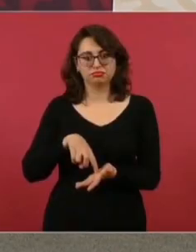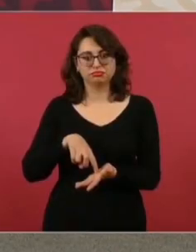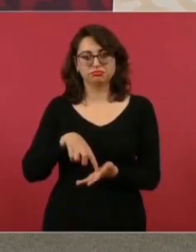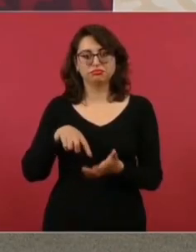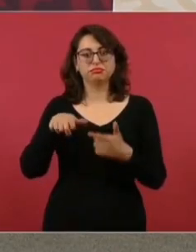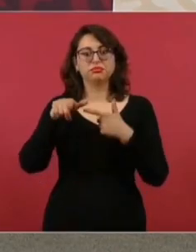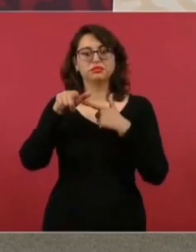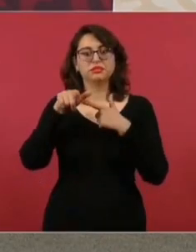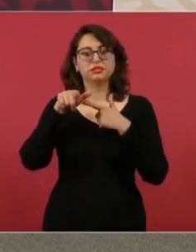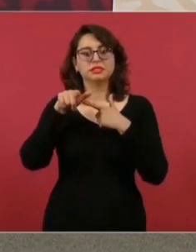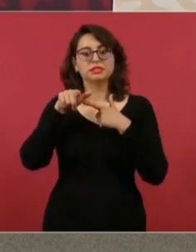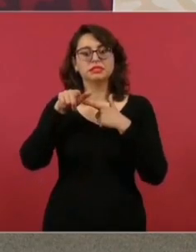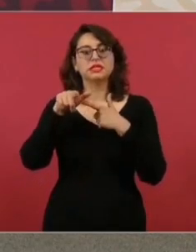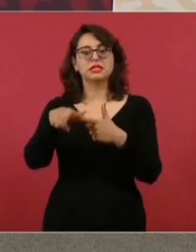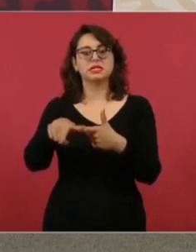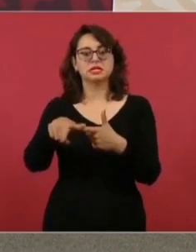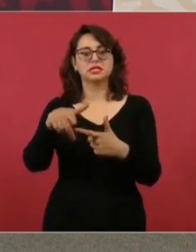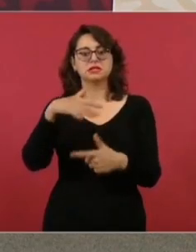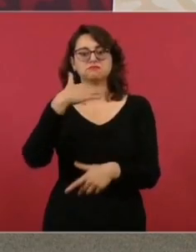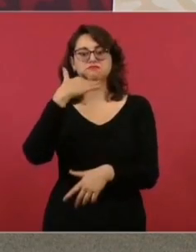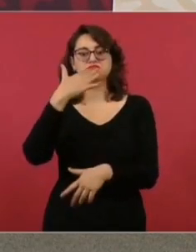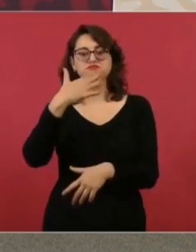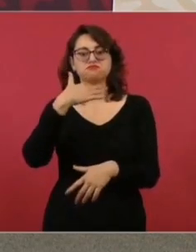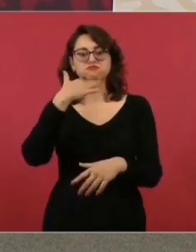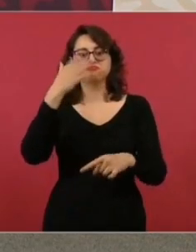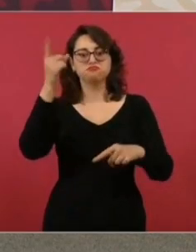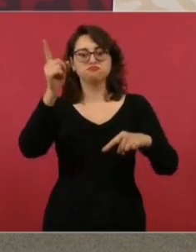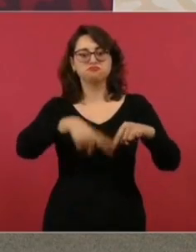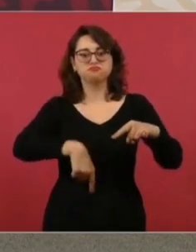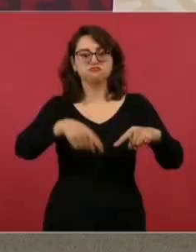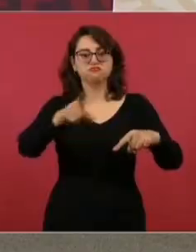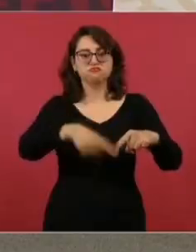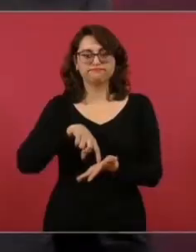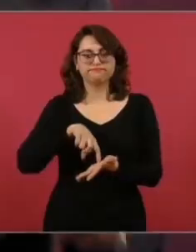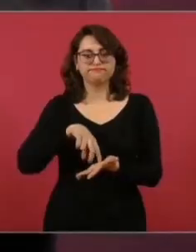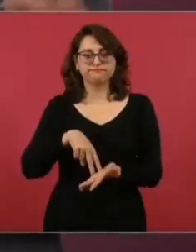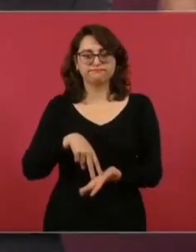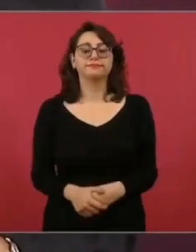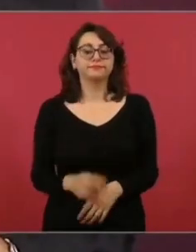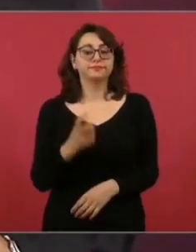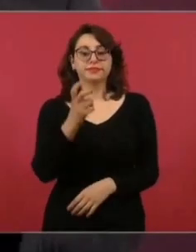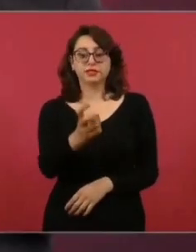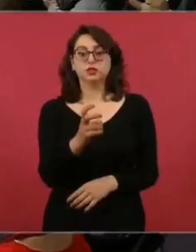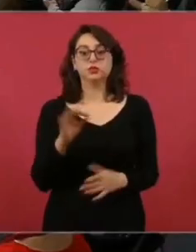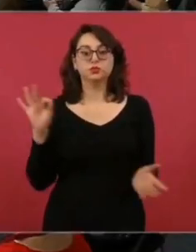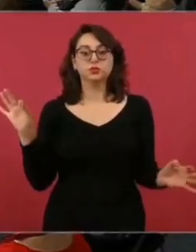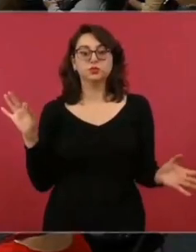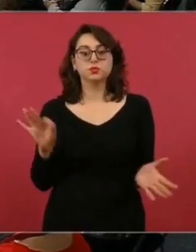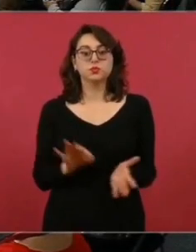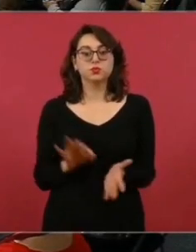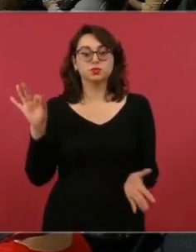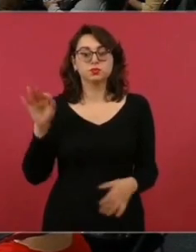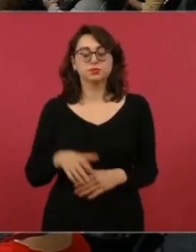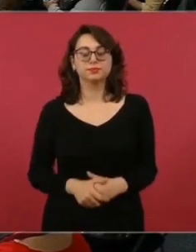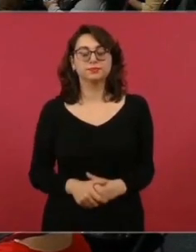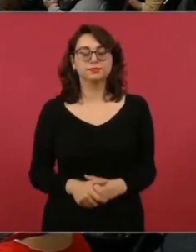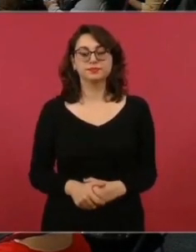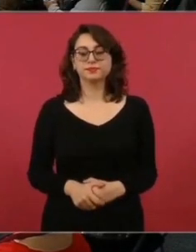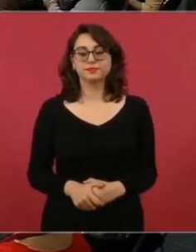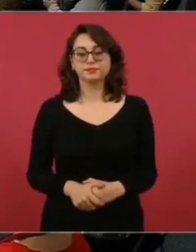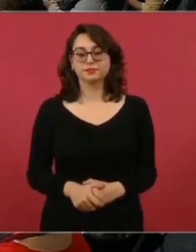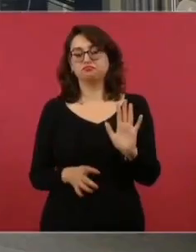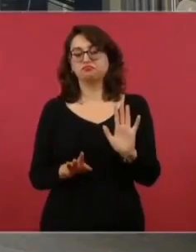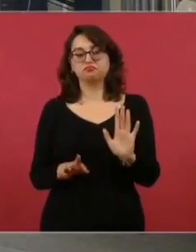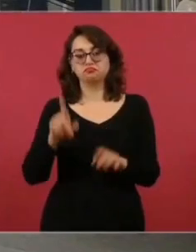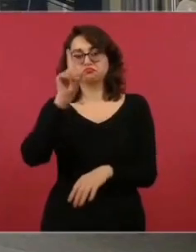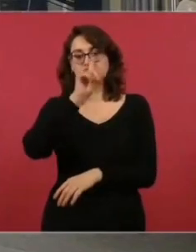Seguir desterrando la corrupción de México. Eso es. Ese es el secreto, esa es la